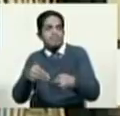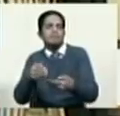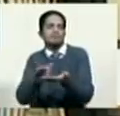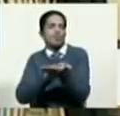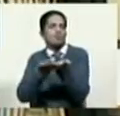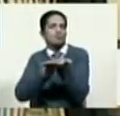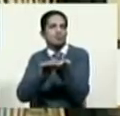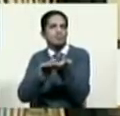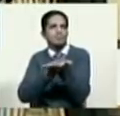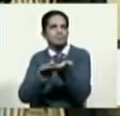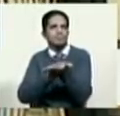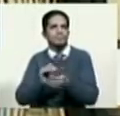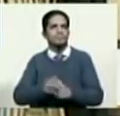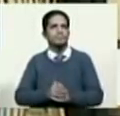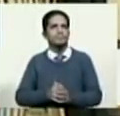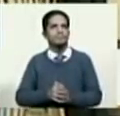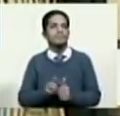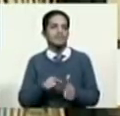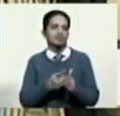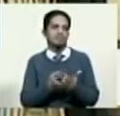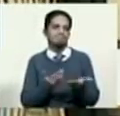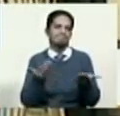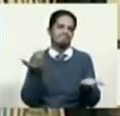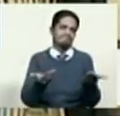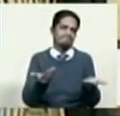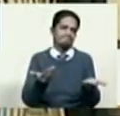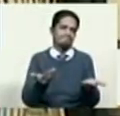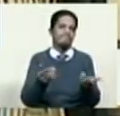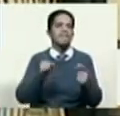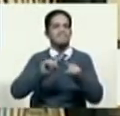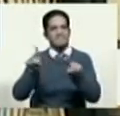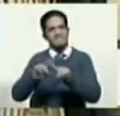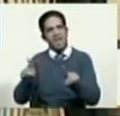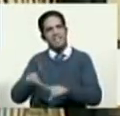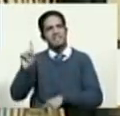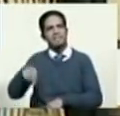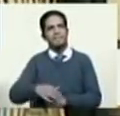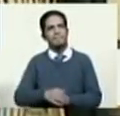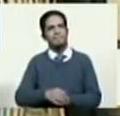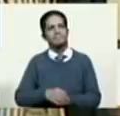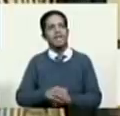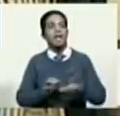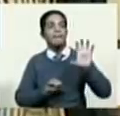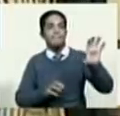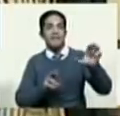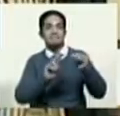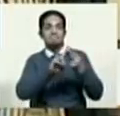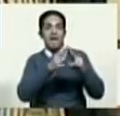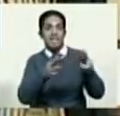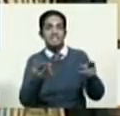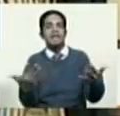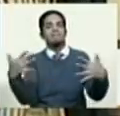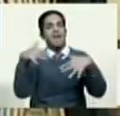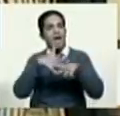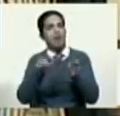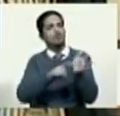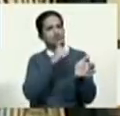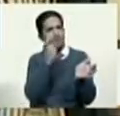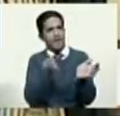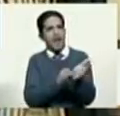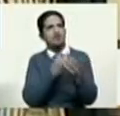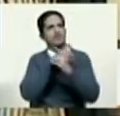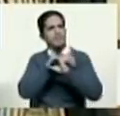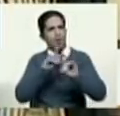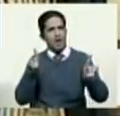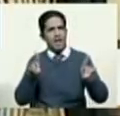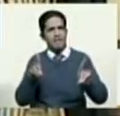Así que hay semejanzas y hay estas diferencias. País en paz, integrado, soberano, democrático, con